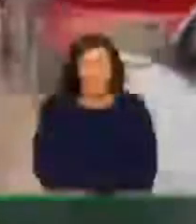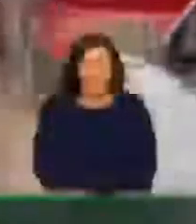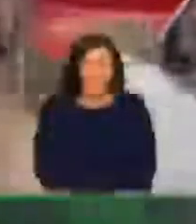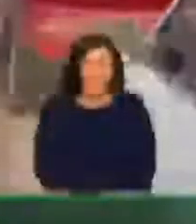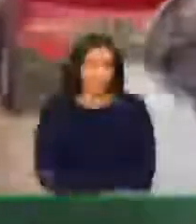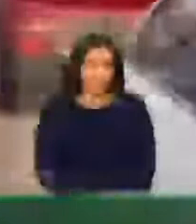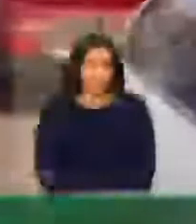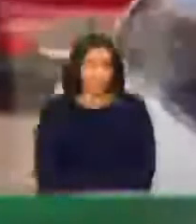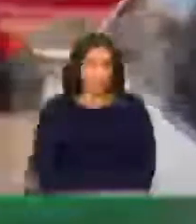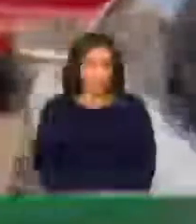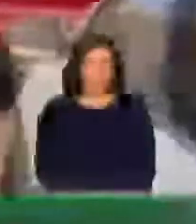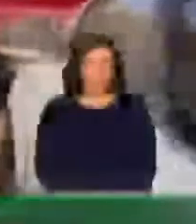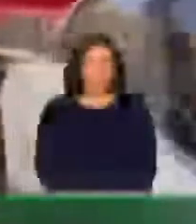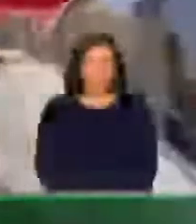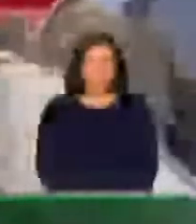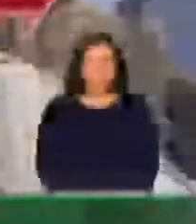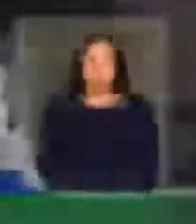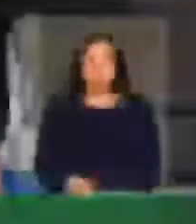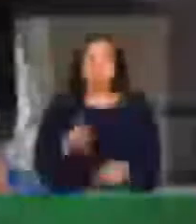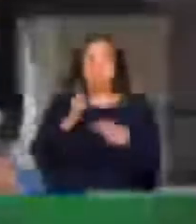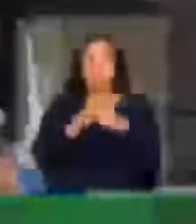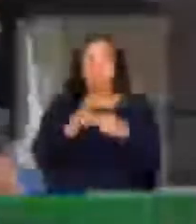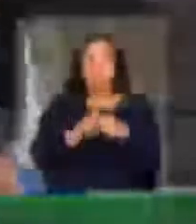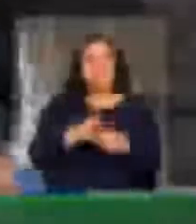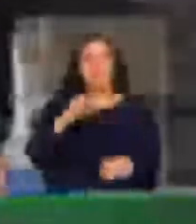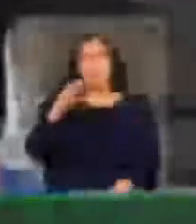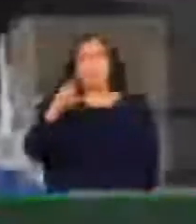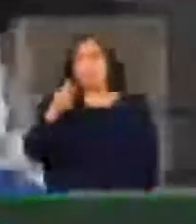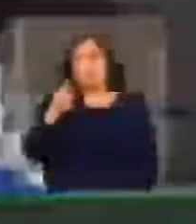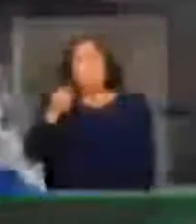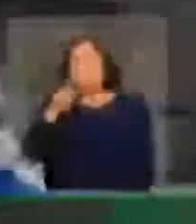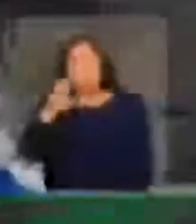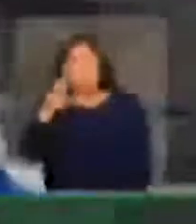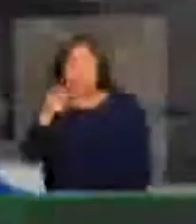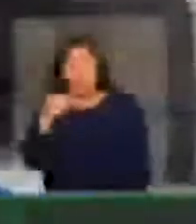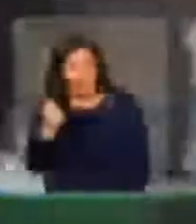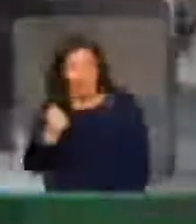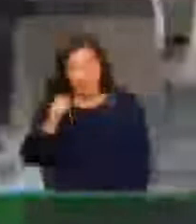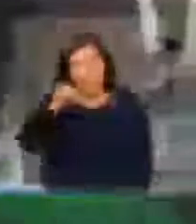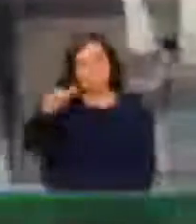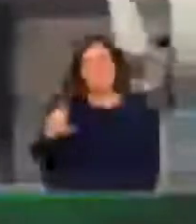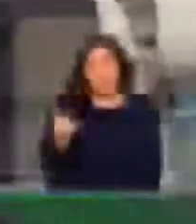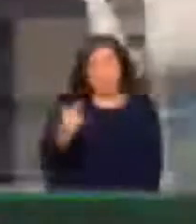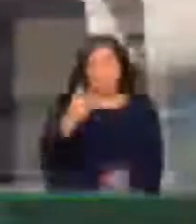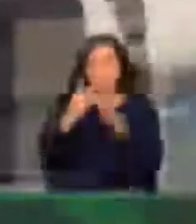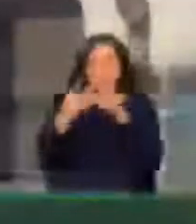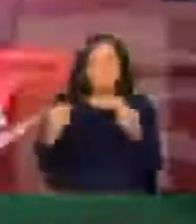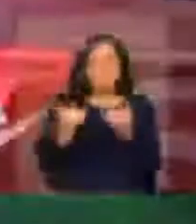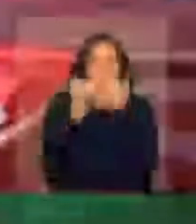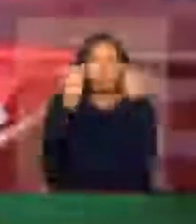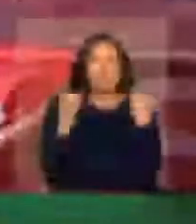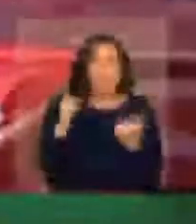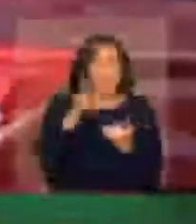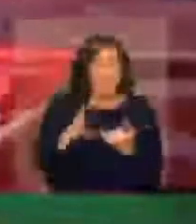Arroyo Pantanoso y camino. Claudia Jacqueline de Arrascaeta había desaparecido el lunes y ese mismo día su familia realizó la denuncia ante